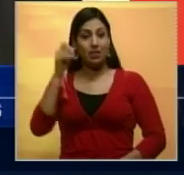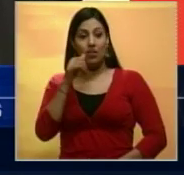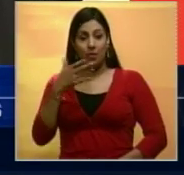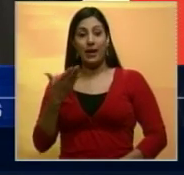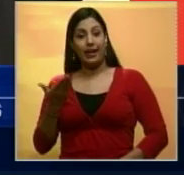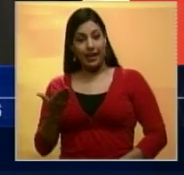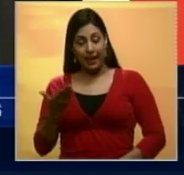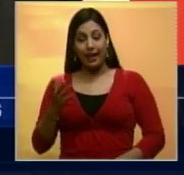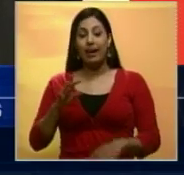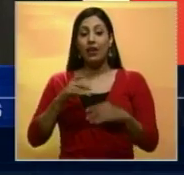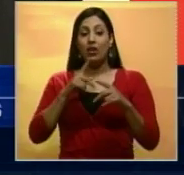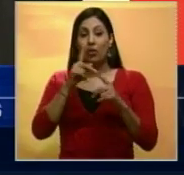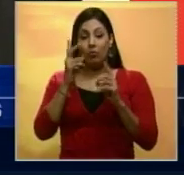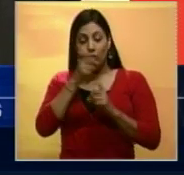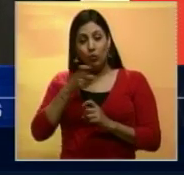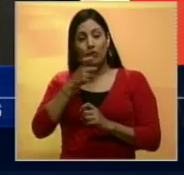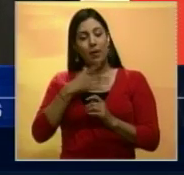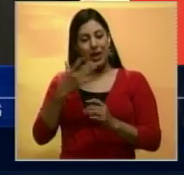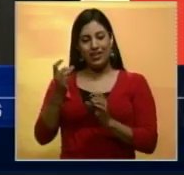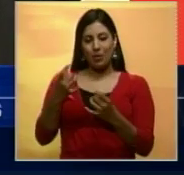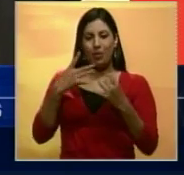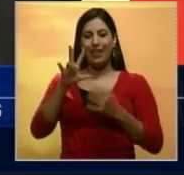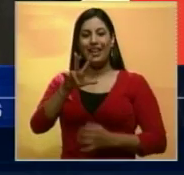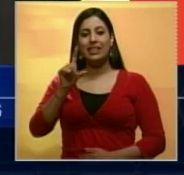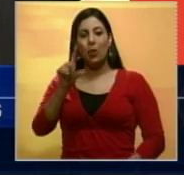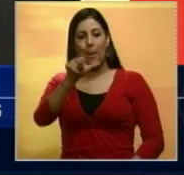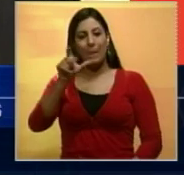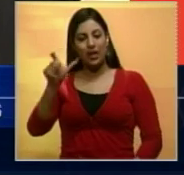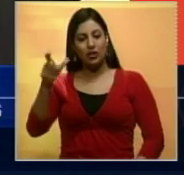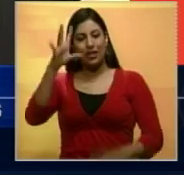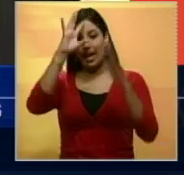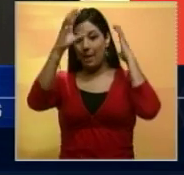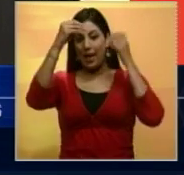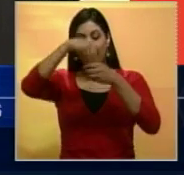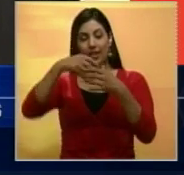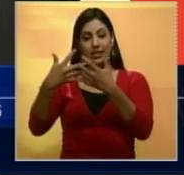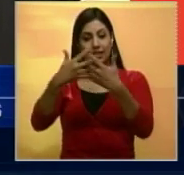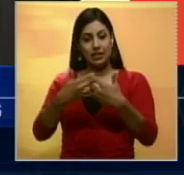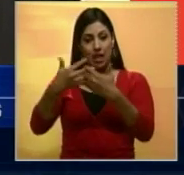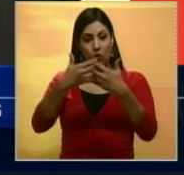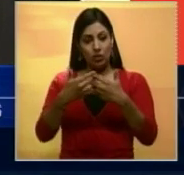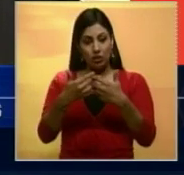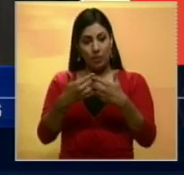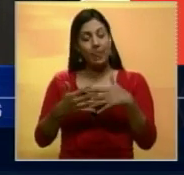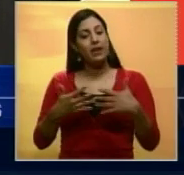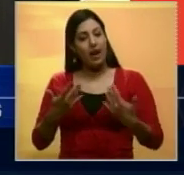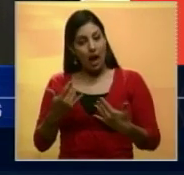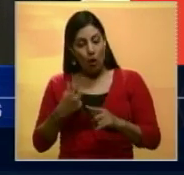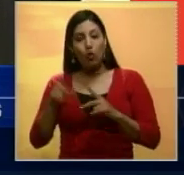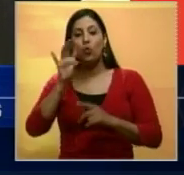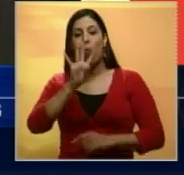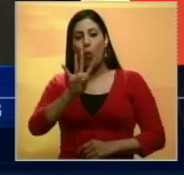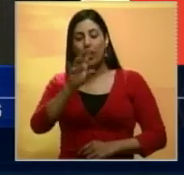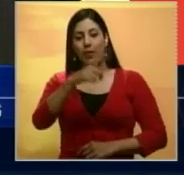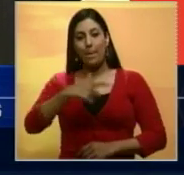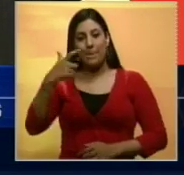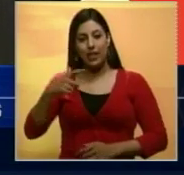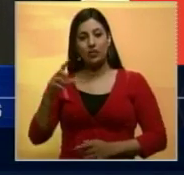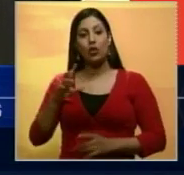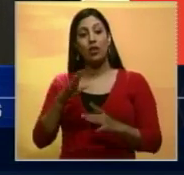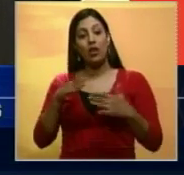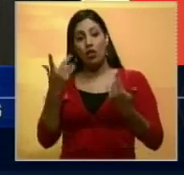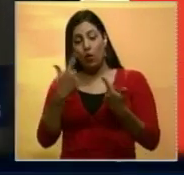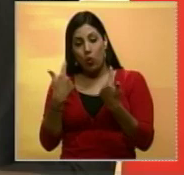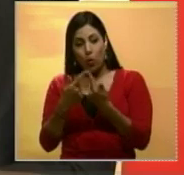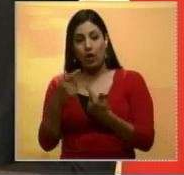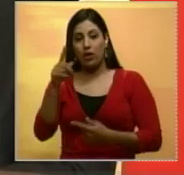Lavrov, con la que se buscaba expulsar a 31 diplomáticos de la Embajada de los Estados Unidos en Moscú y a otros 4 del Consulado General en